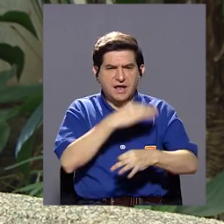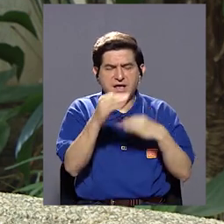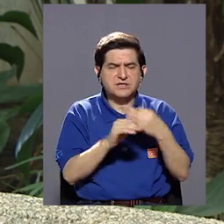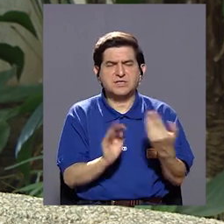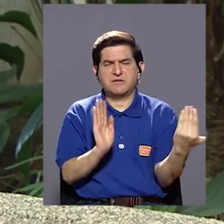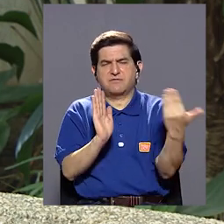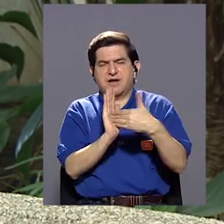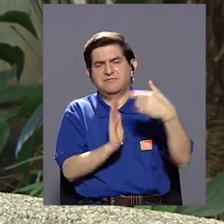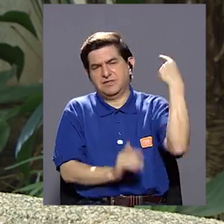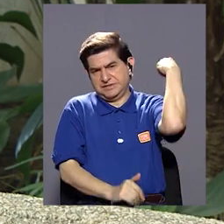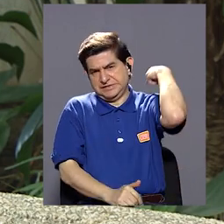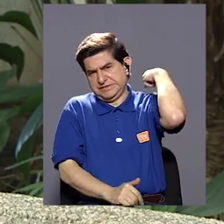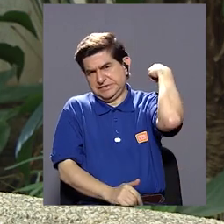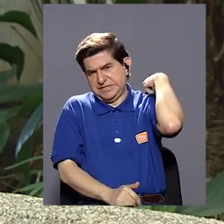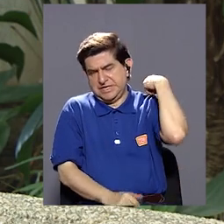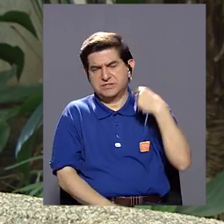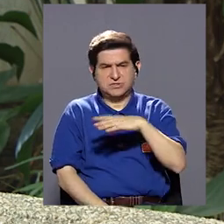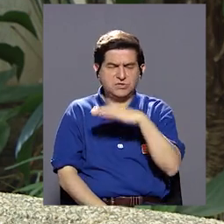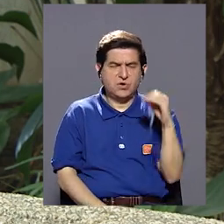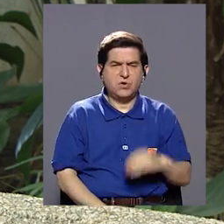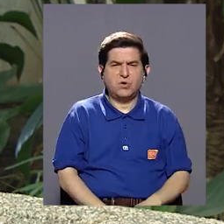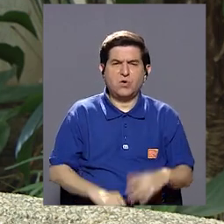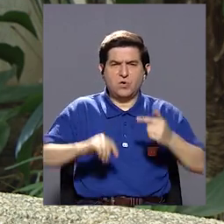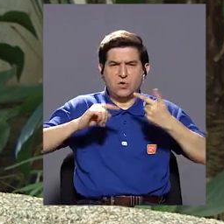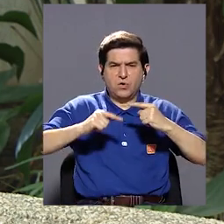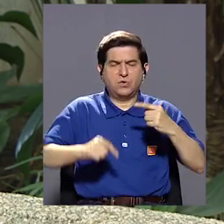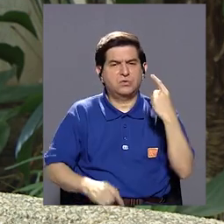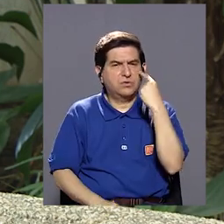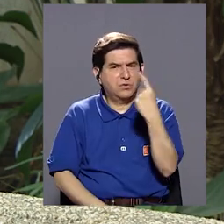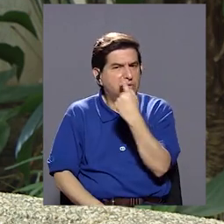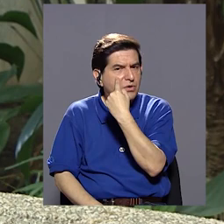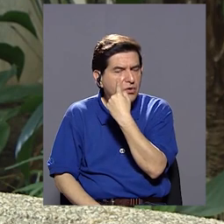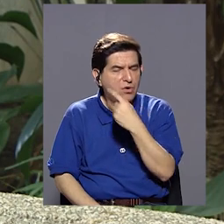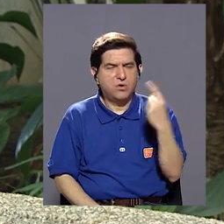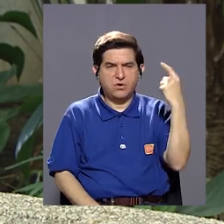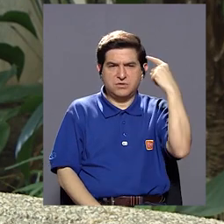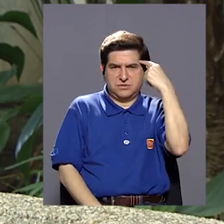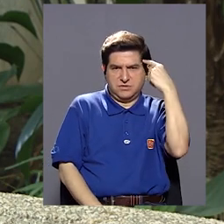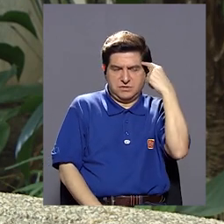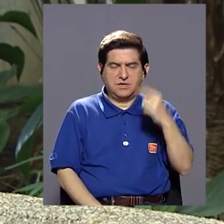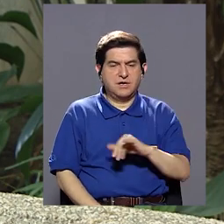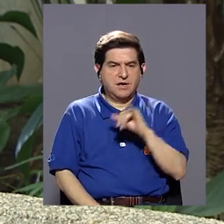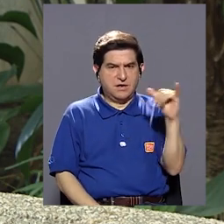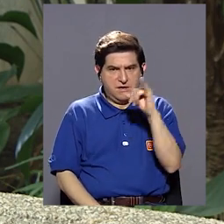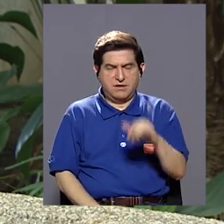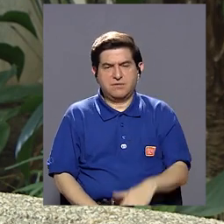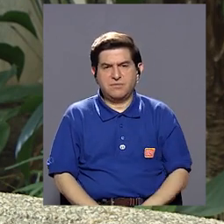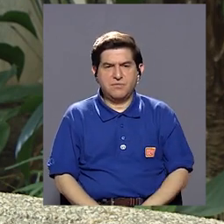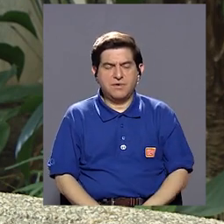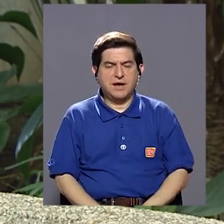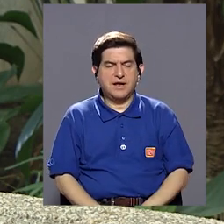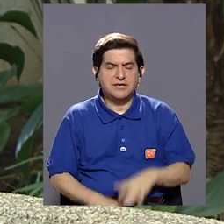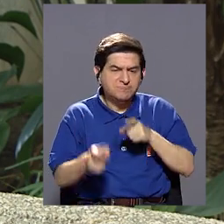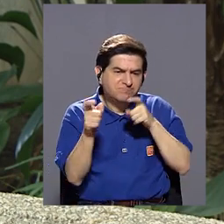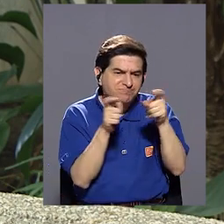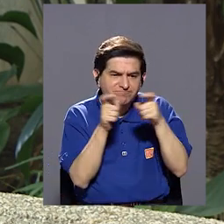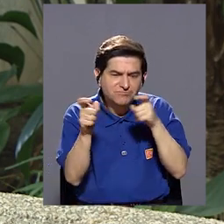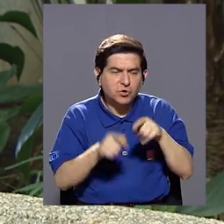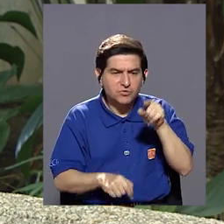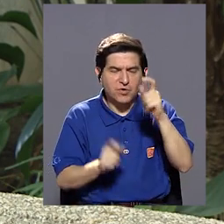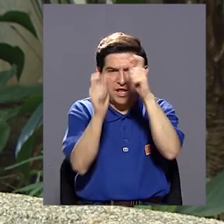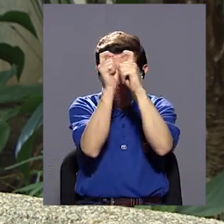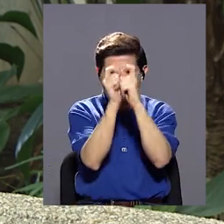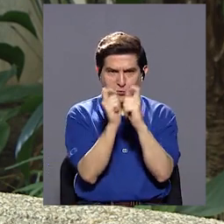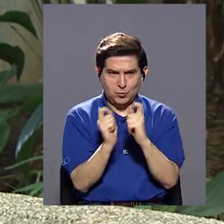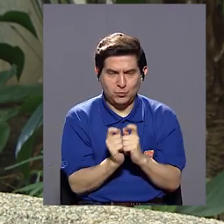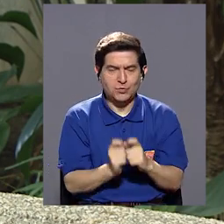tipo de lesión en la espalda, algún tipo de molestia en la vista, dolores de cabeza, y ahí es donde hay que tener también muy, muy controlado esos